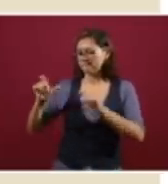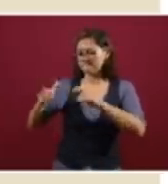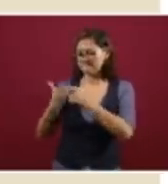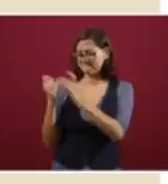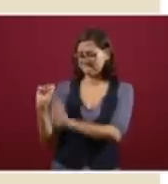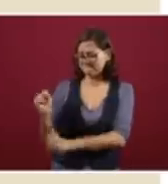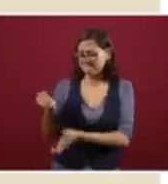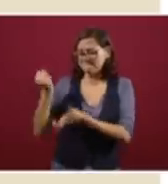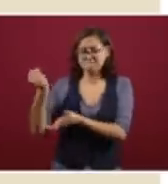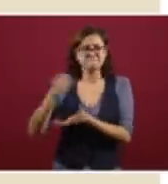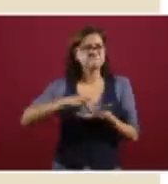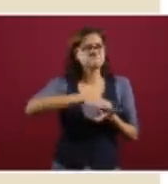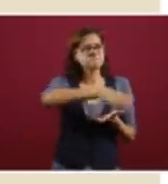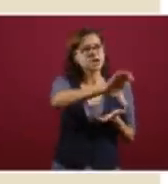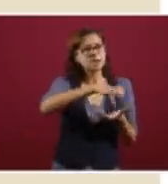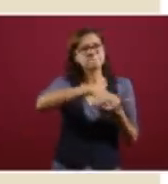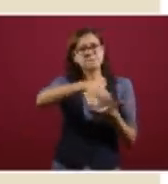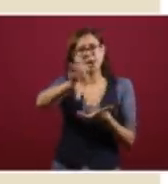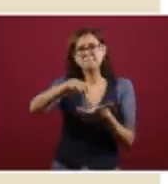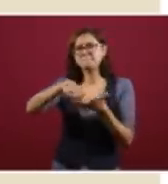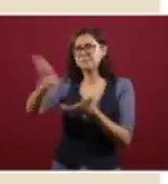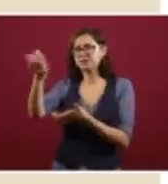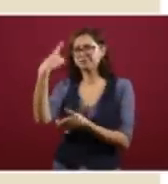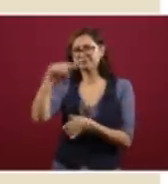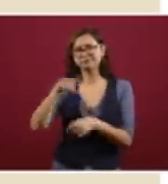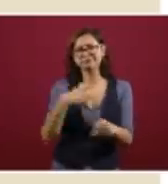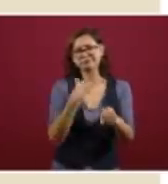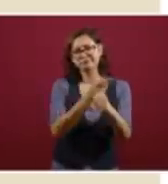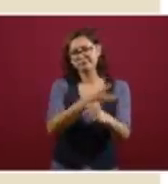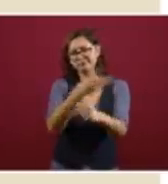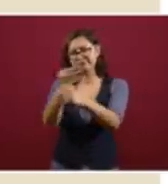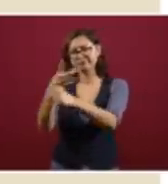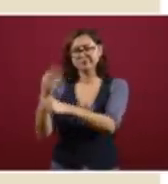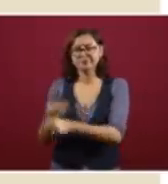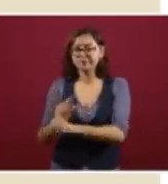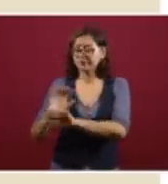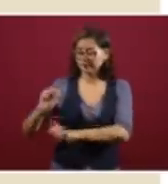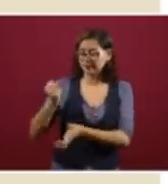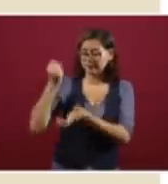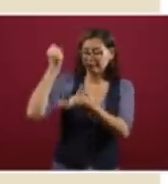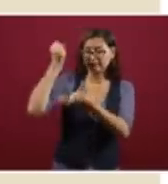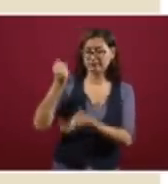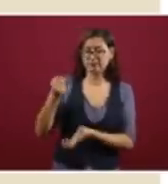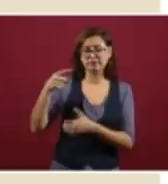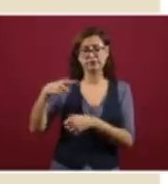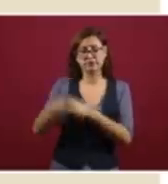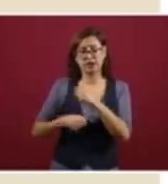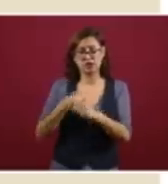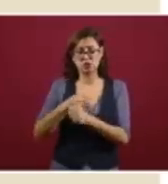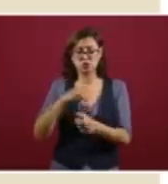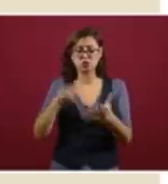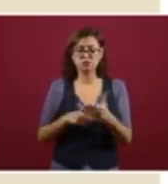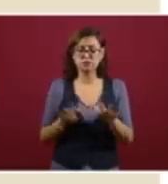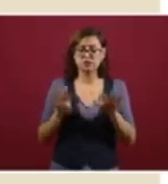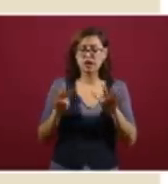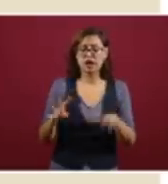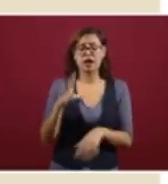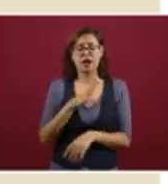número de acciones que representó el levantamiento de daños. De esos recursos, al inicio de año contábamos